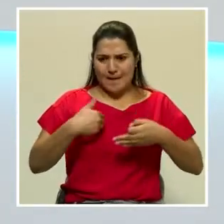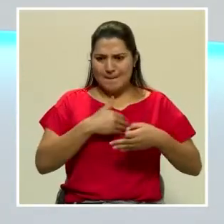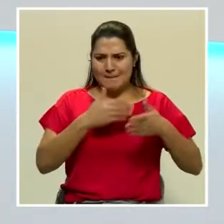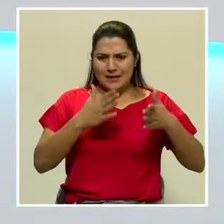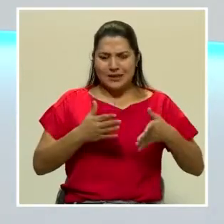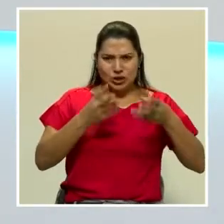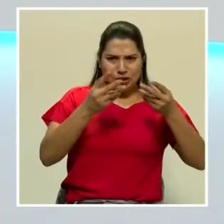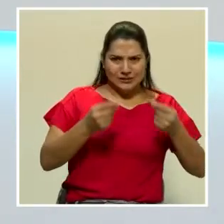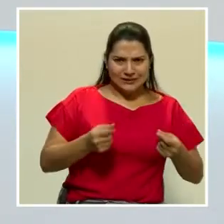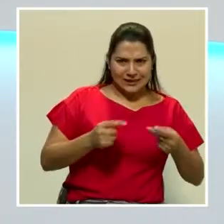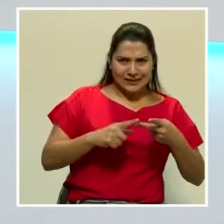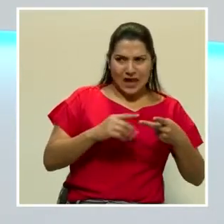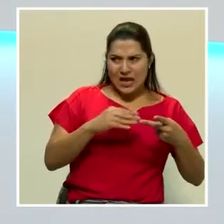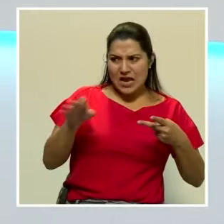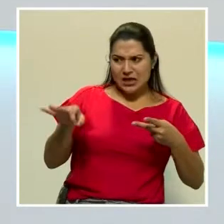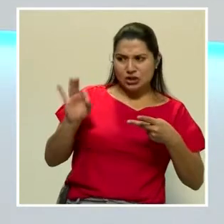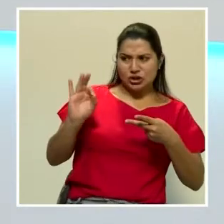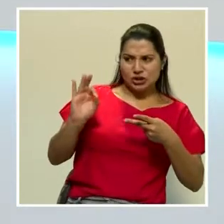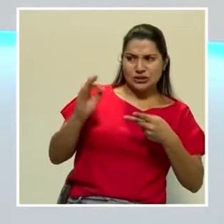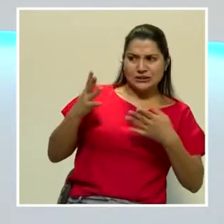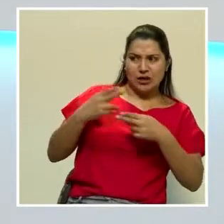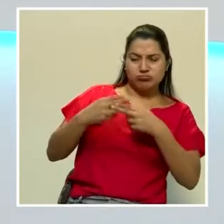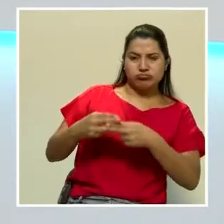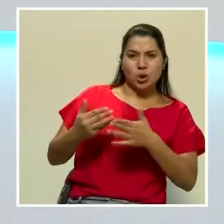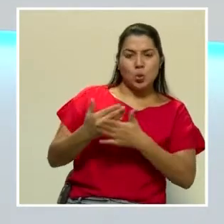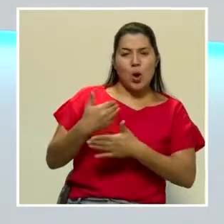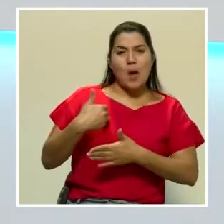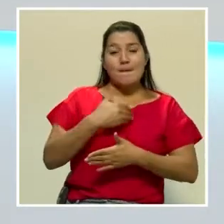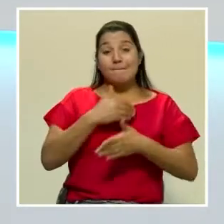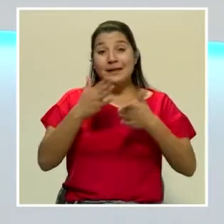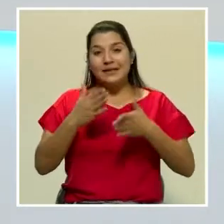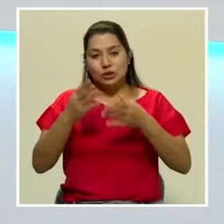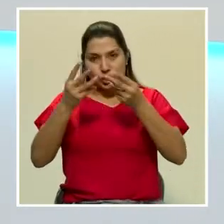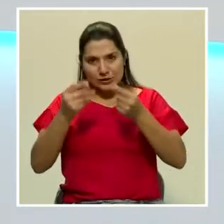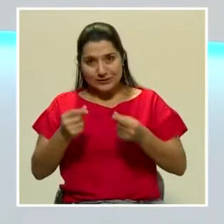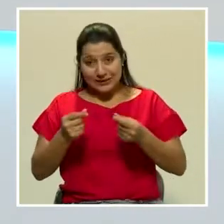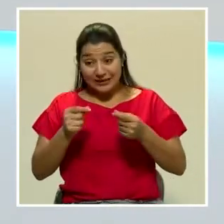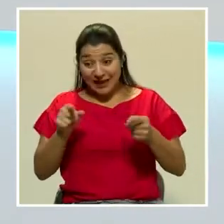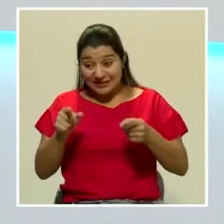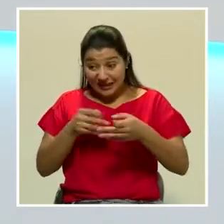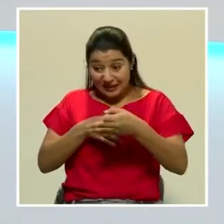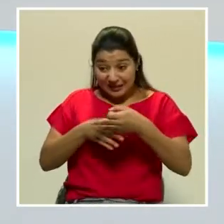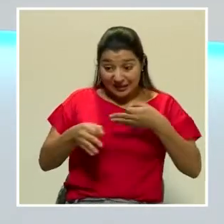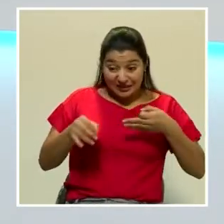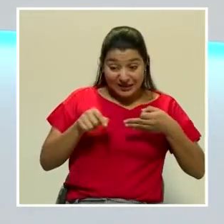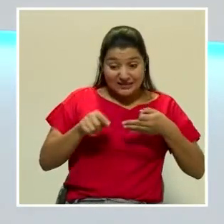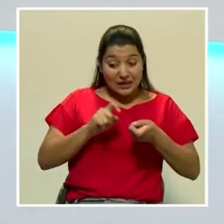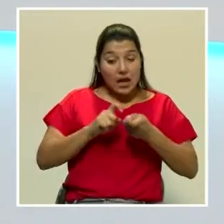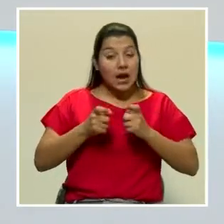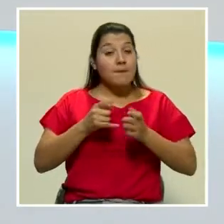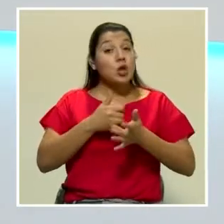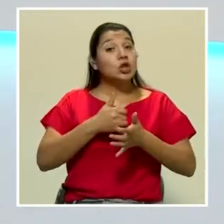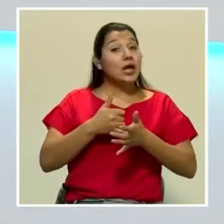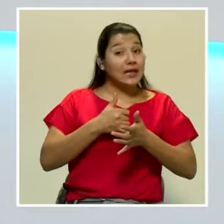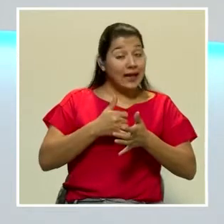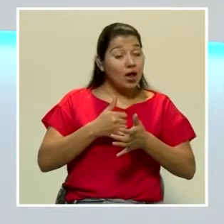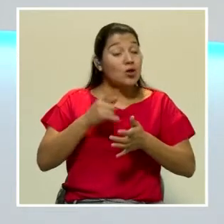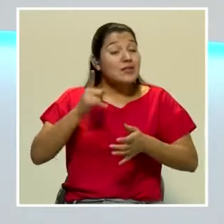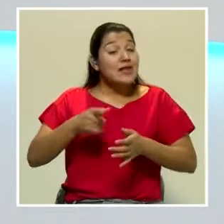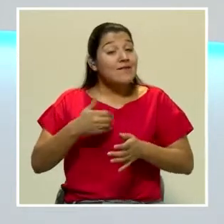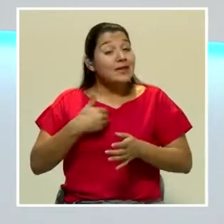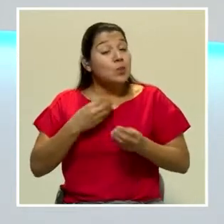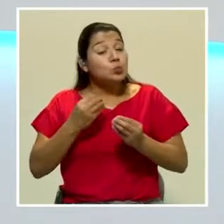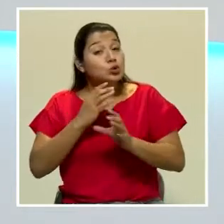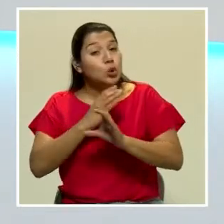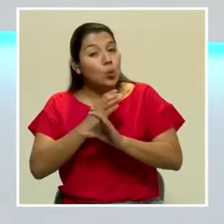designación del nuevo ministro de Hacienda es una operación delicada y estratégica para el gobierno. Como usted bien